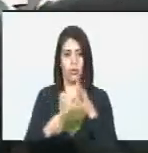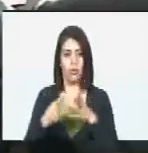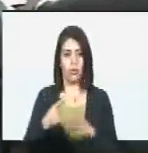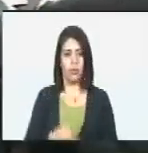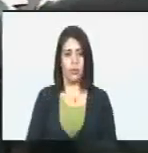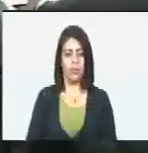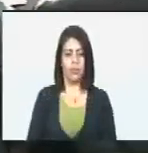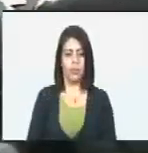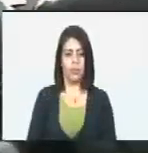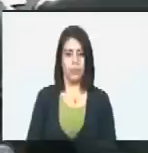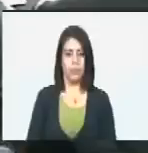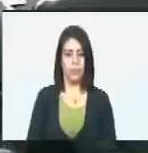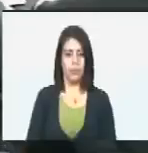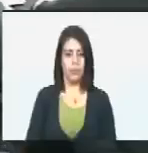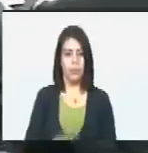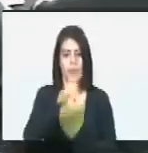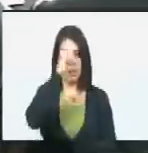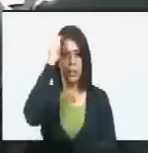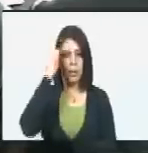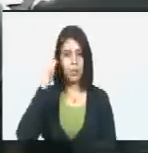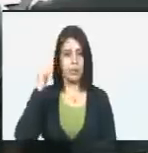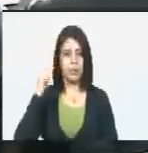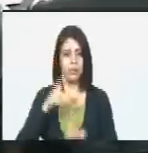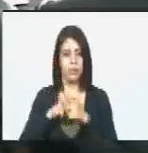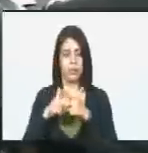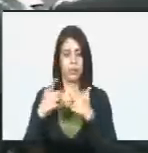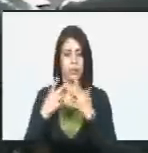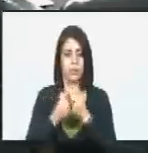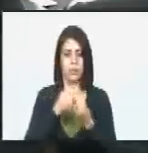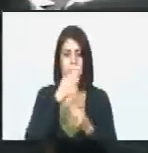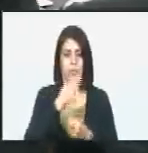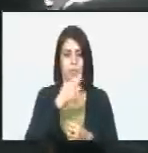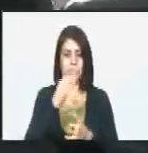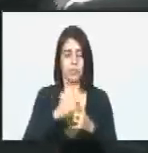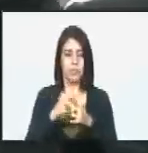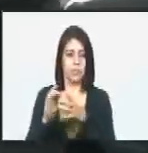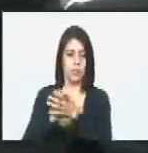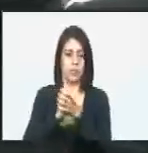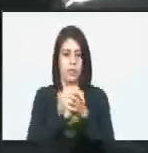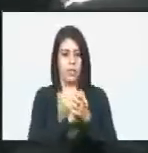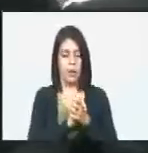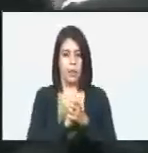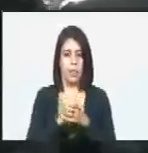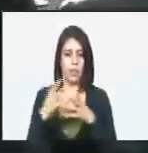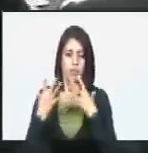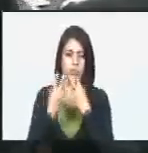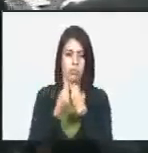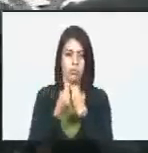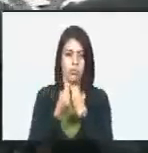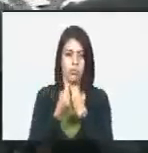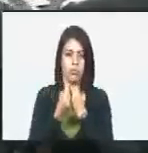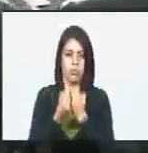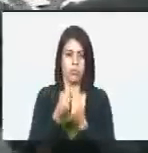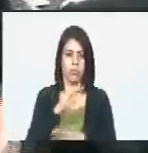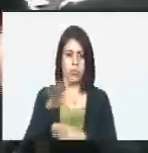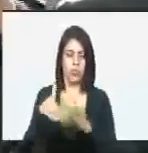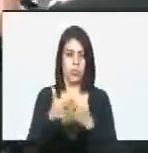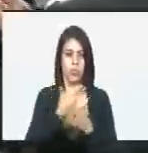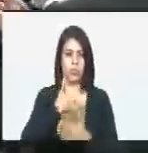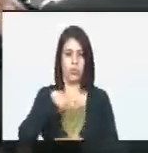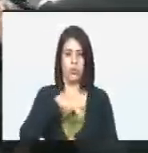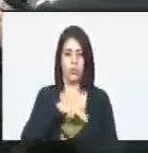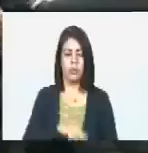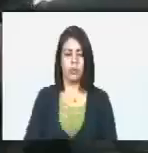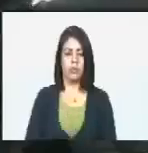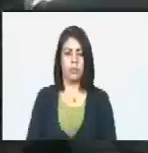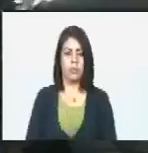Tibisay Lucena en sus tardes de compañía, historia de todos nosotros, y de